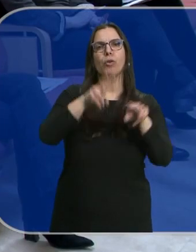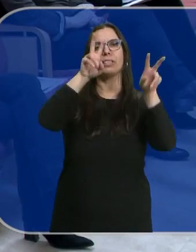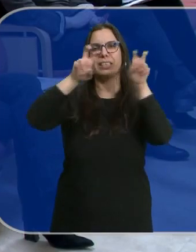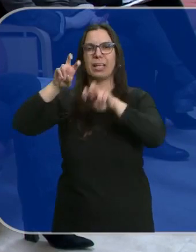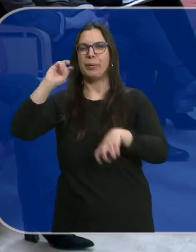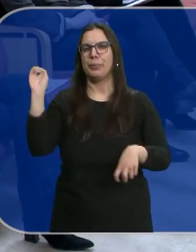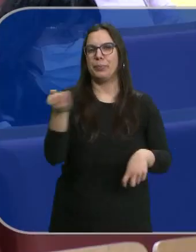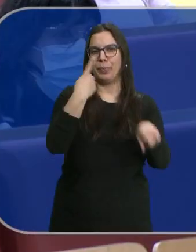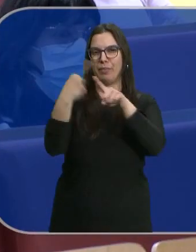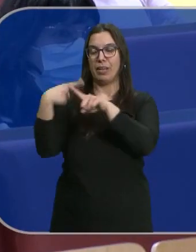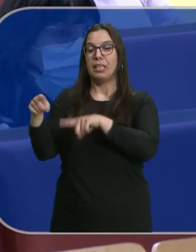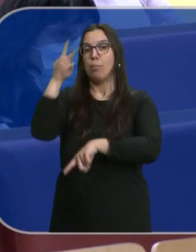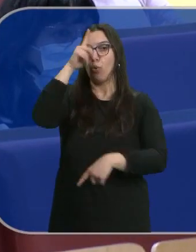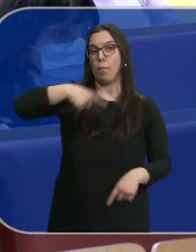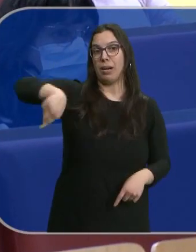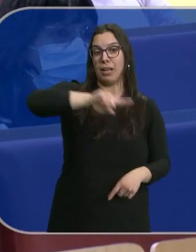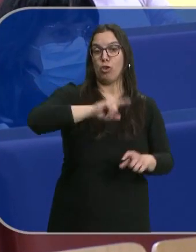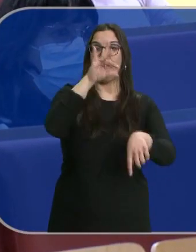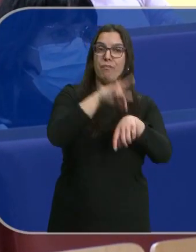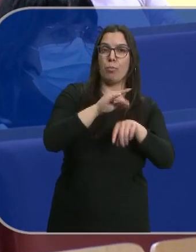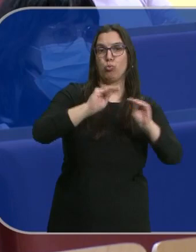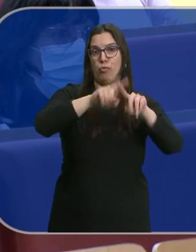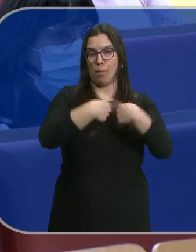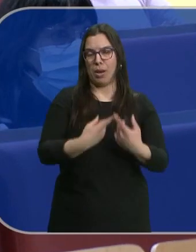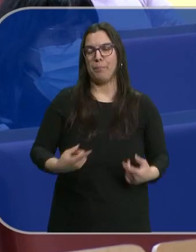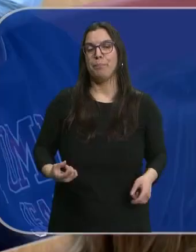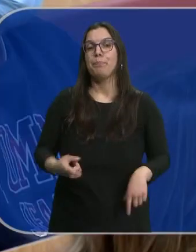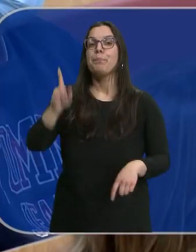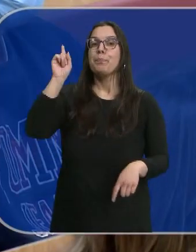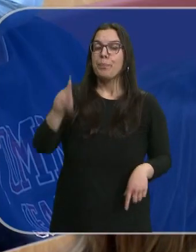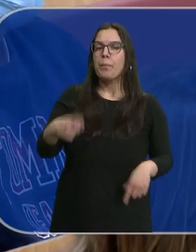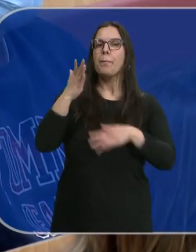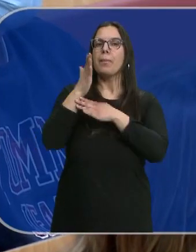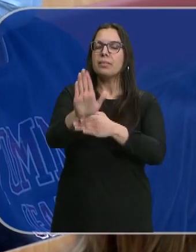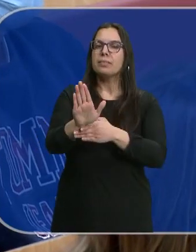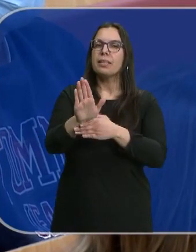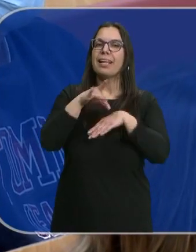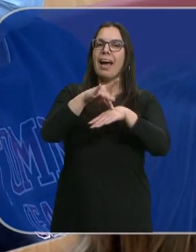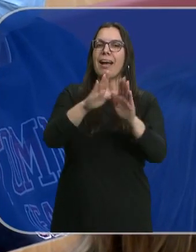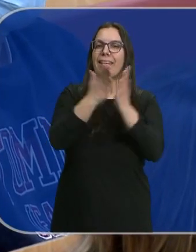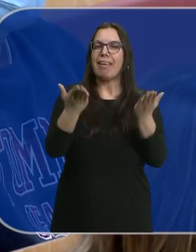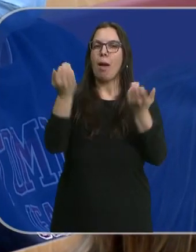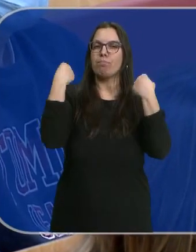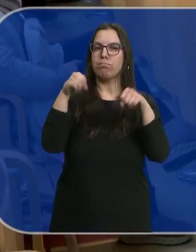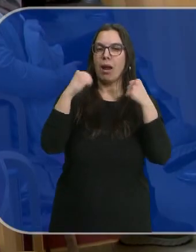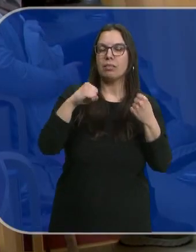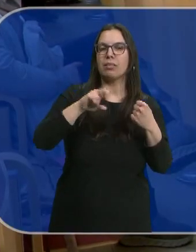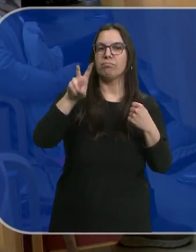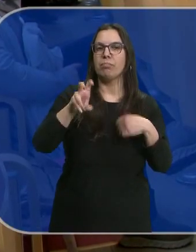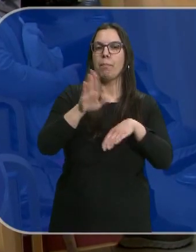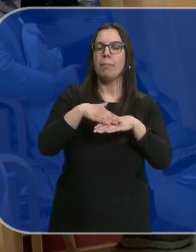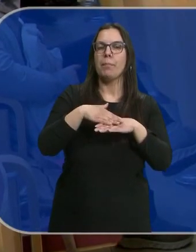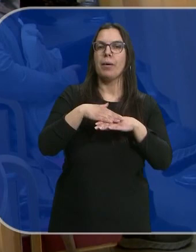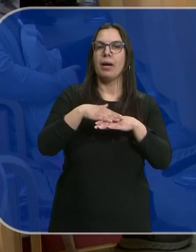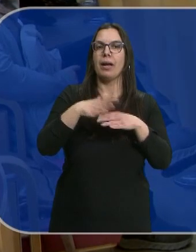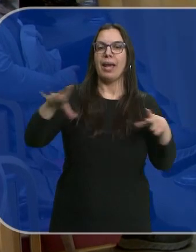aspectos que preocupan ahora a los enfermos y a sus familiares, y también se ha presentado una guía práctica para la